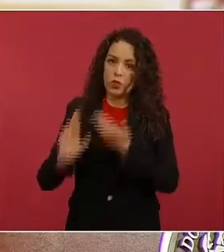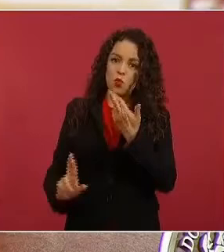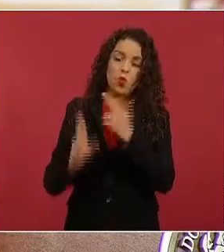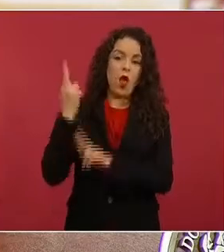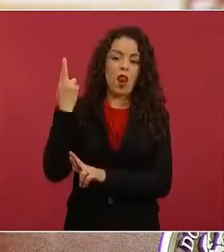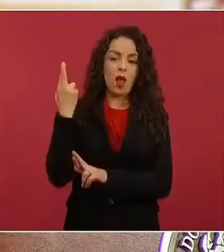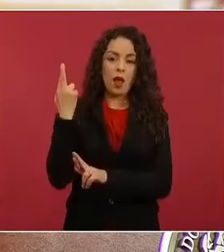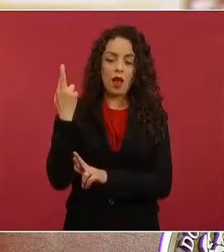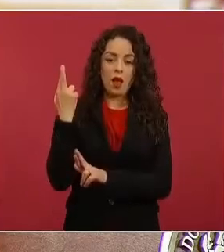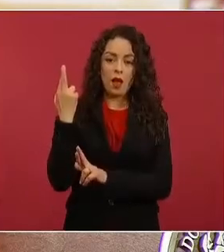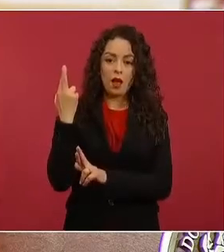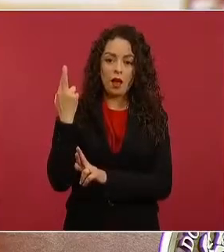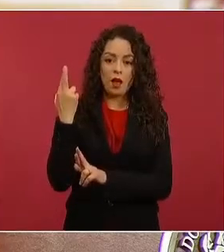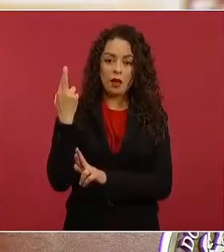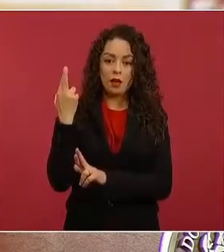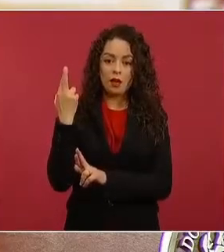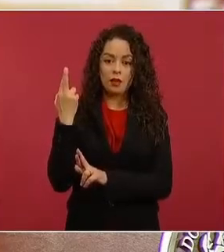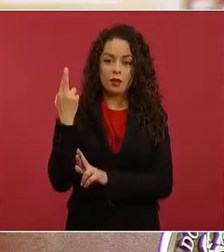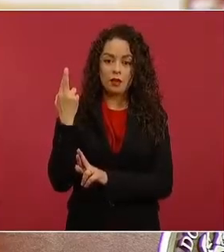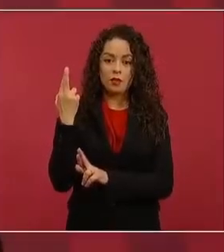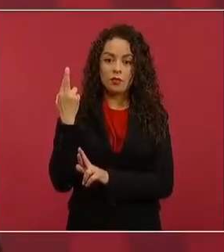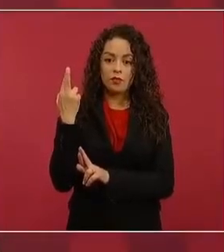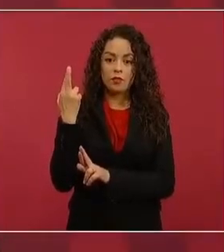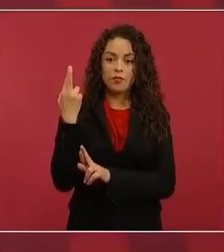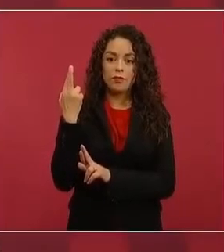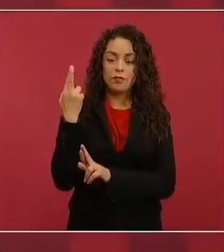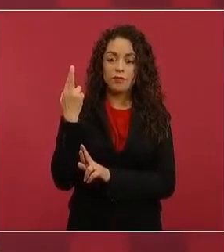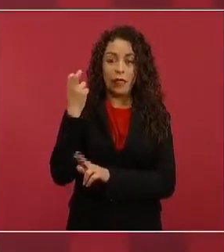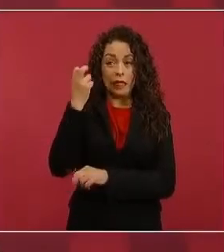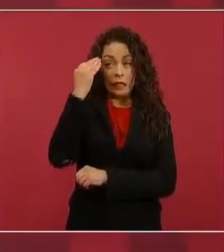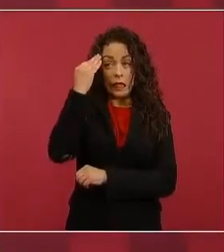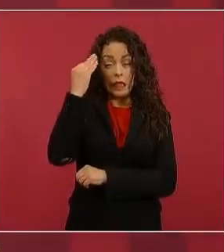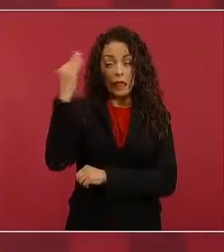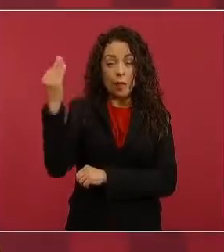En ese entonces Francisco I. Madero